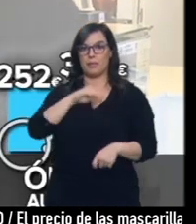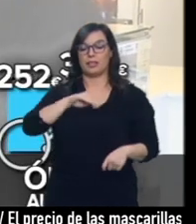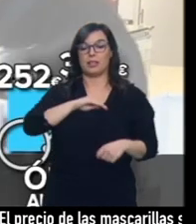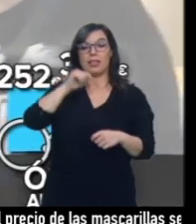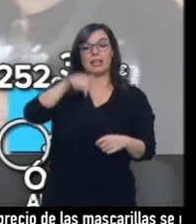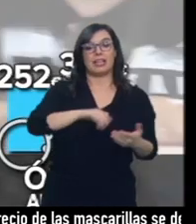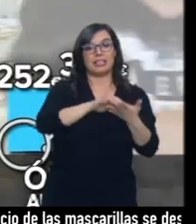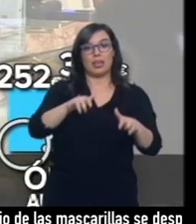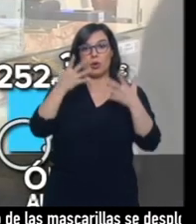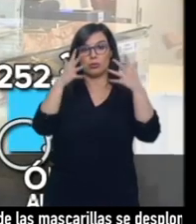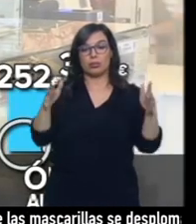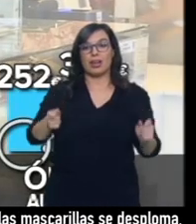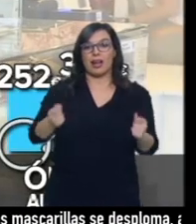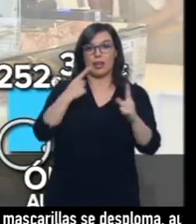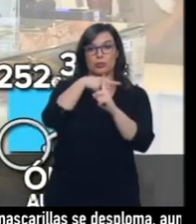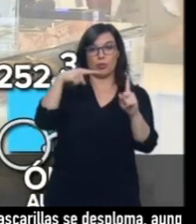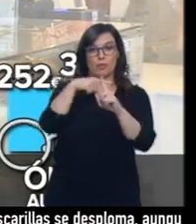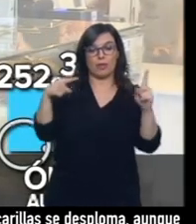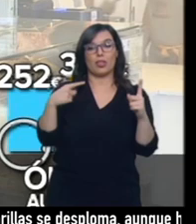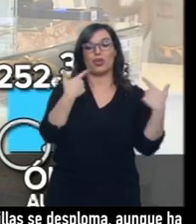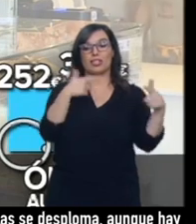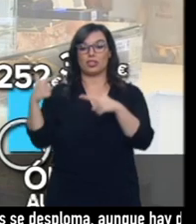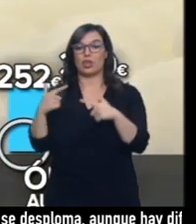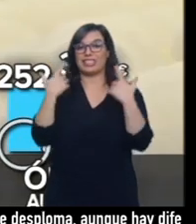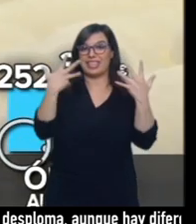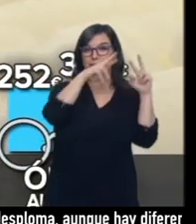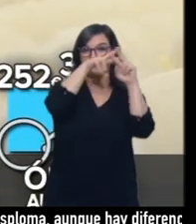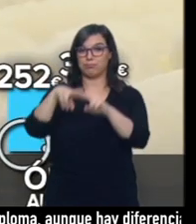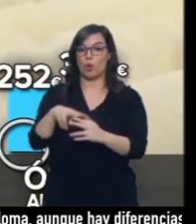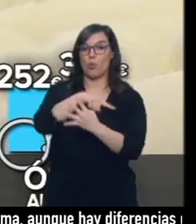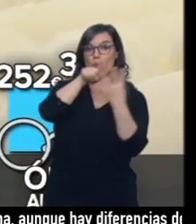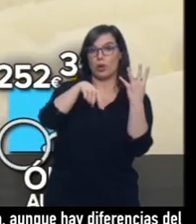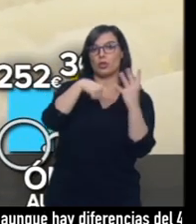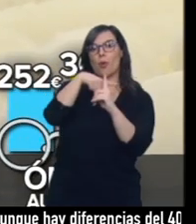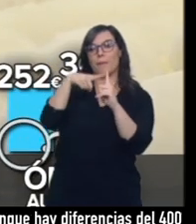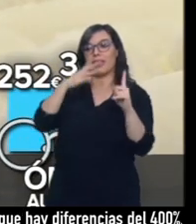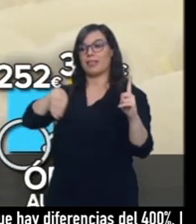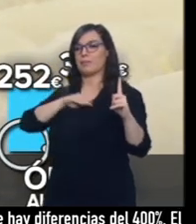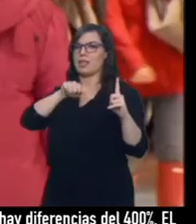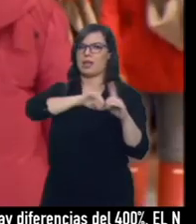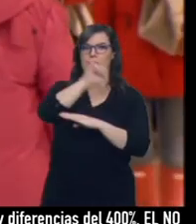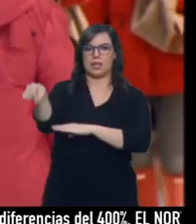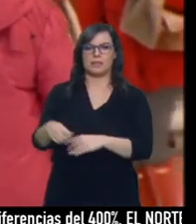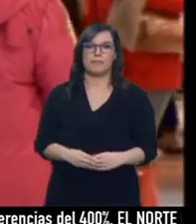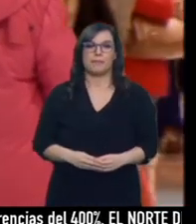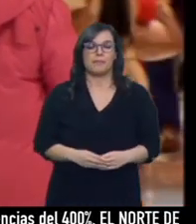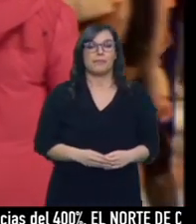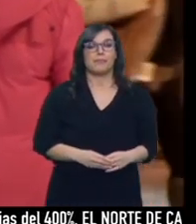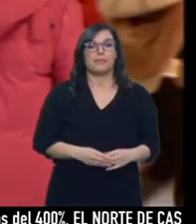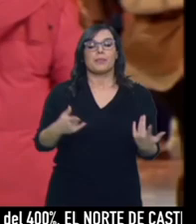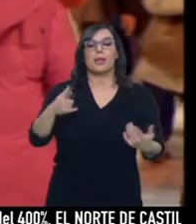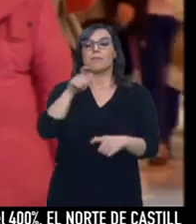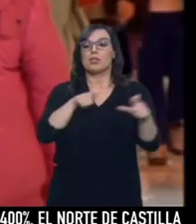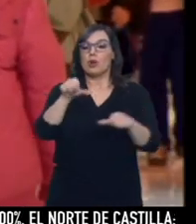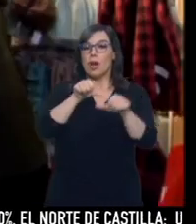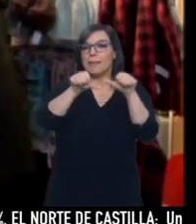Castilla y León el gasto medio en 4 de los 10 sectores analizados es superior a la media nacional. En cuanto a la intención de compra